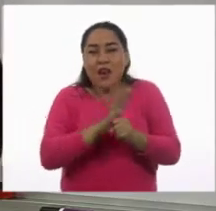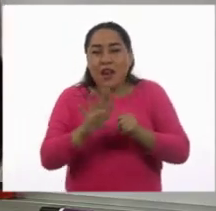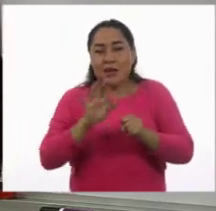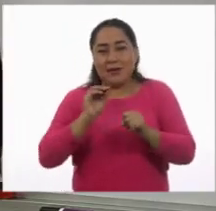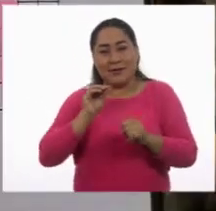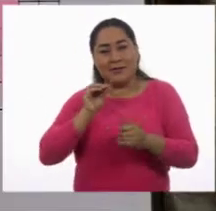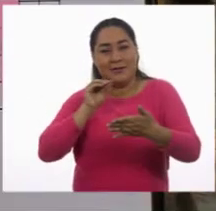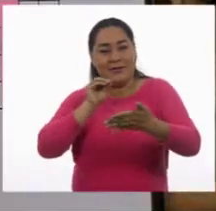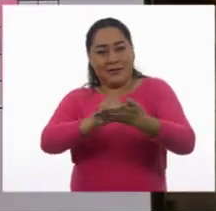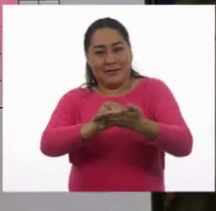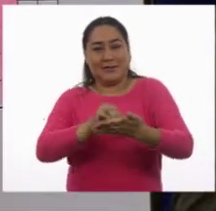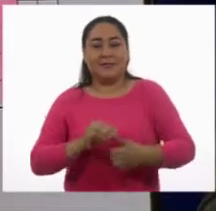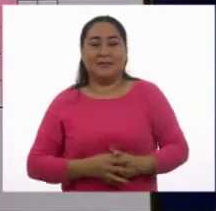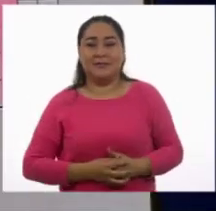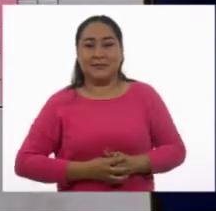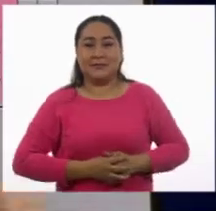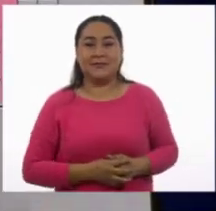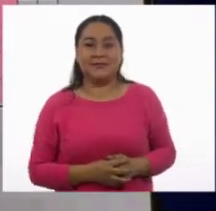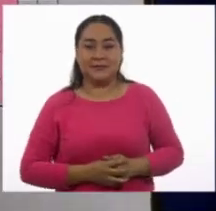Este aquí.